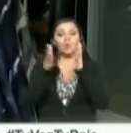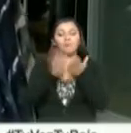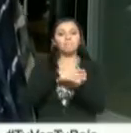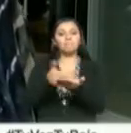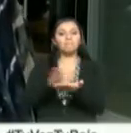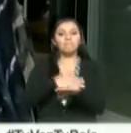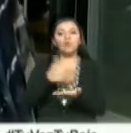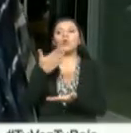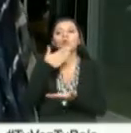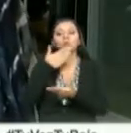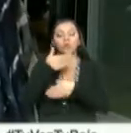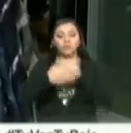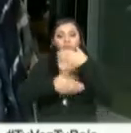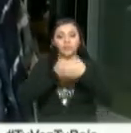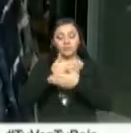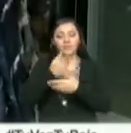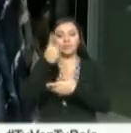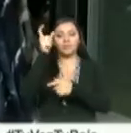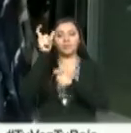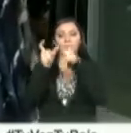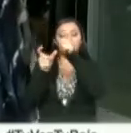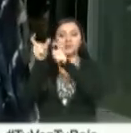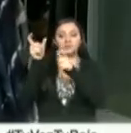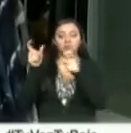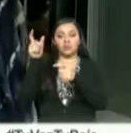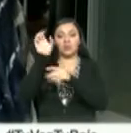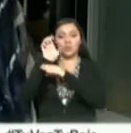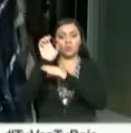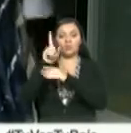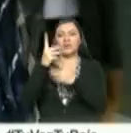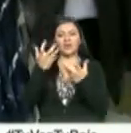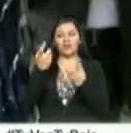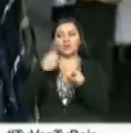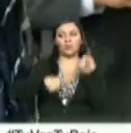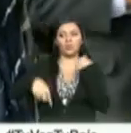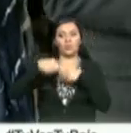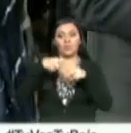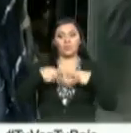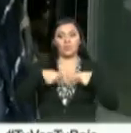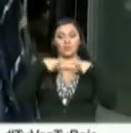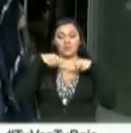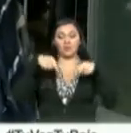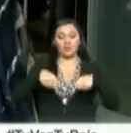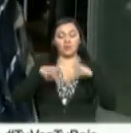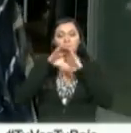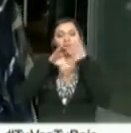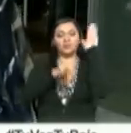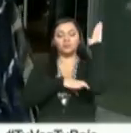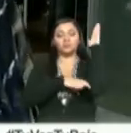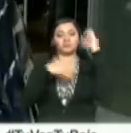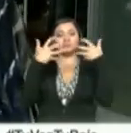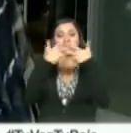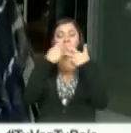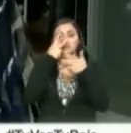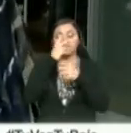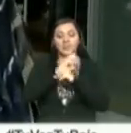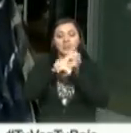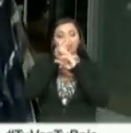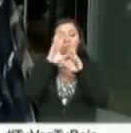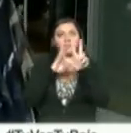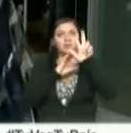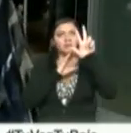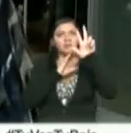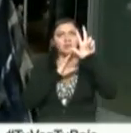los ecuatorianos retornados y que de acuerdo a la Constitución, si mal no recuerdo es el 301 o el